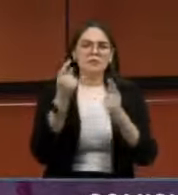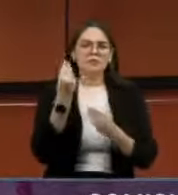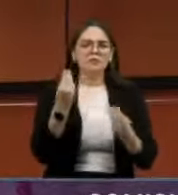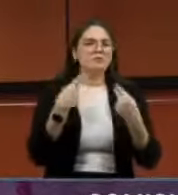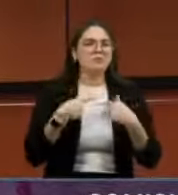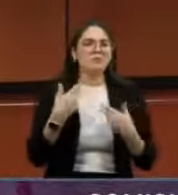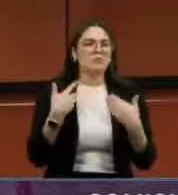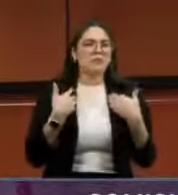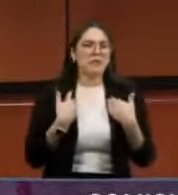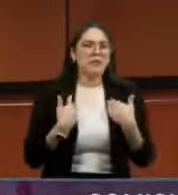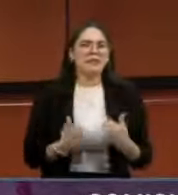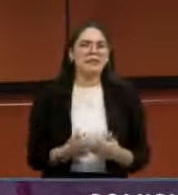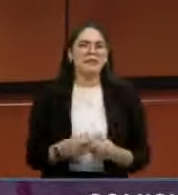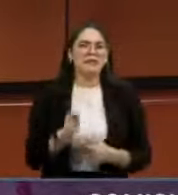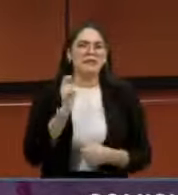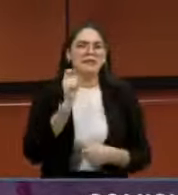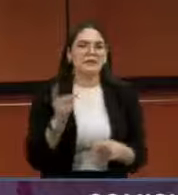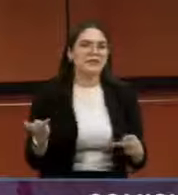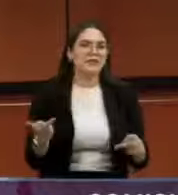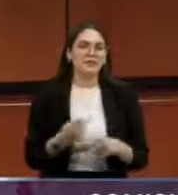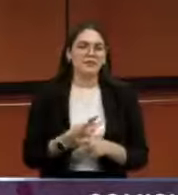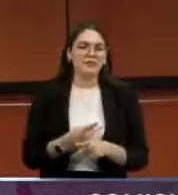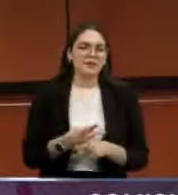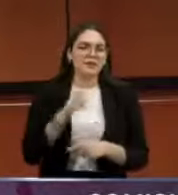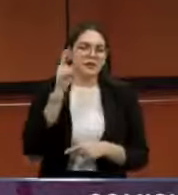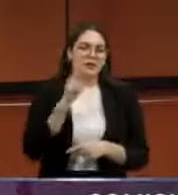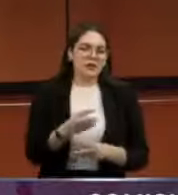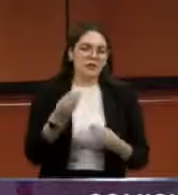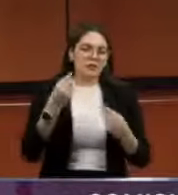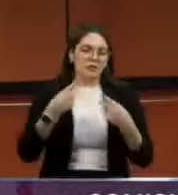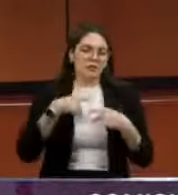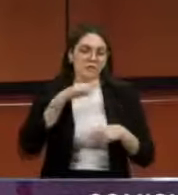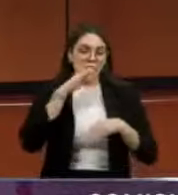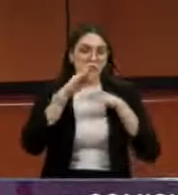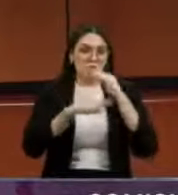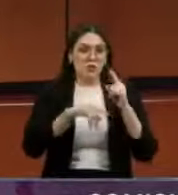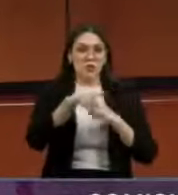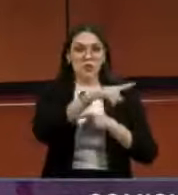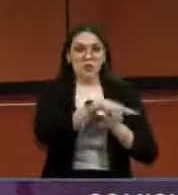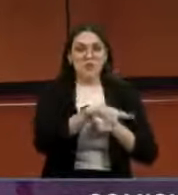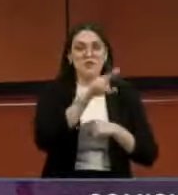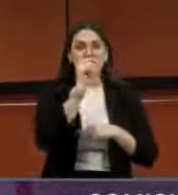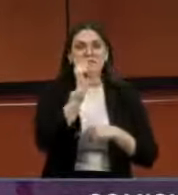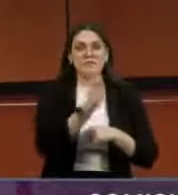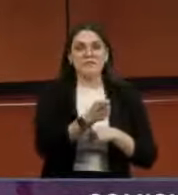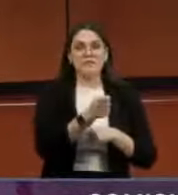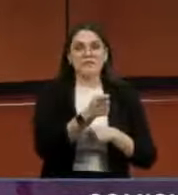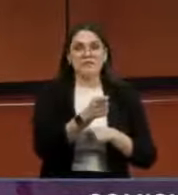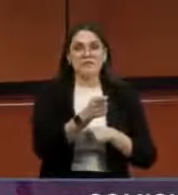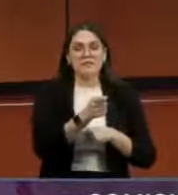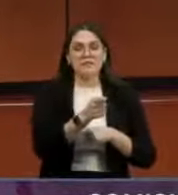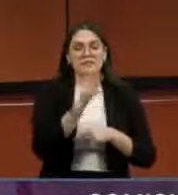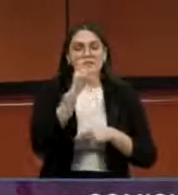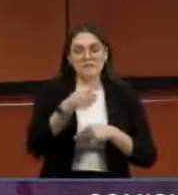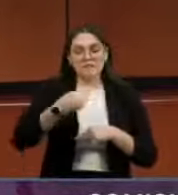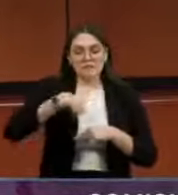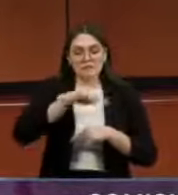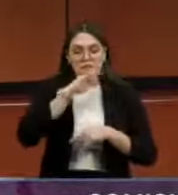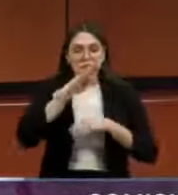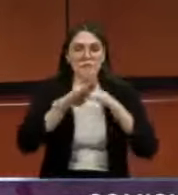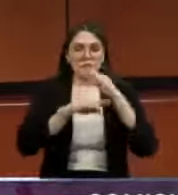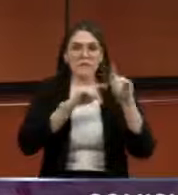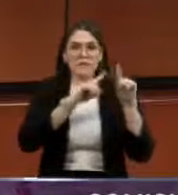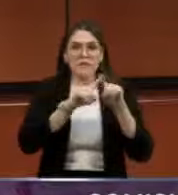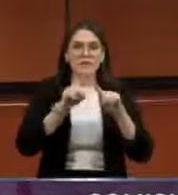entienden ni entenderán, porque los muertos no son los suyos, sino de los nuestros, los